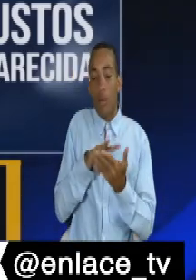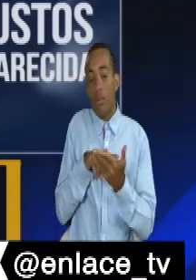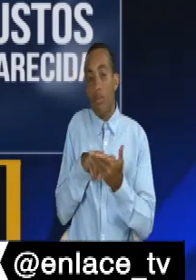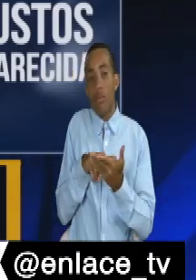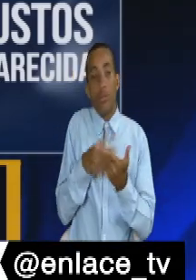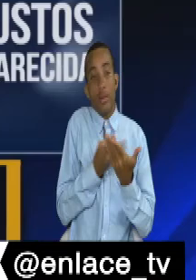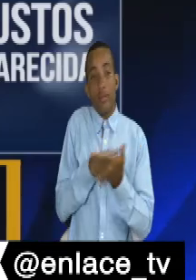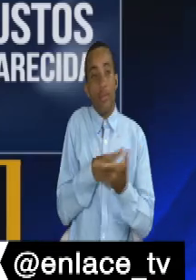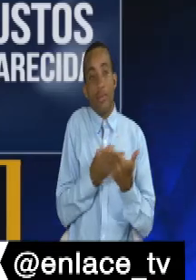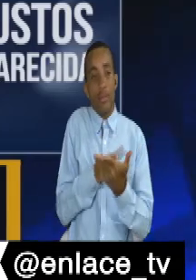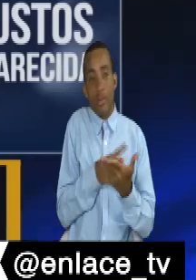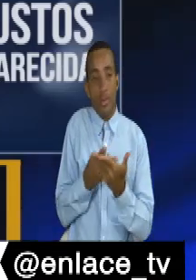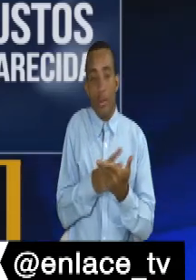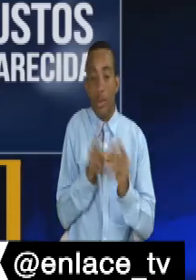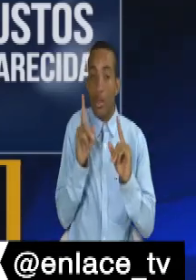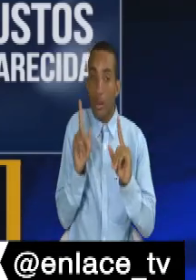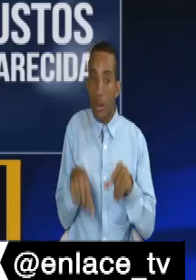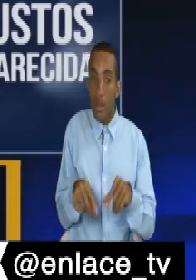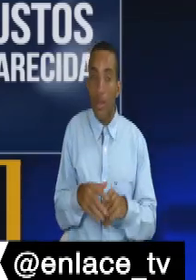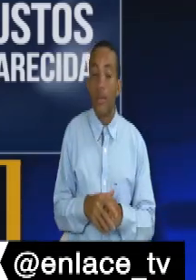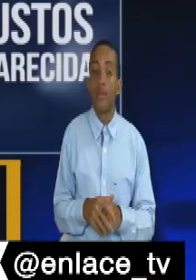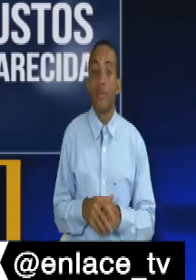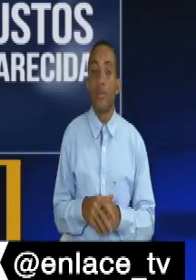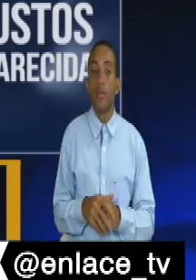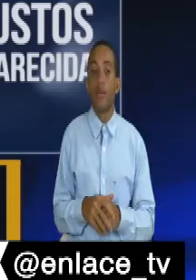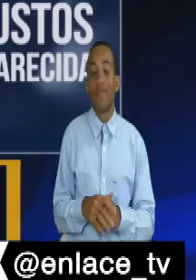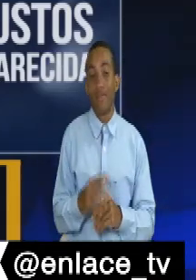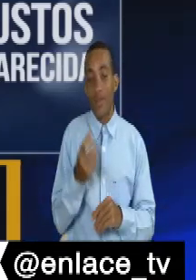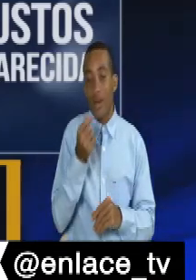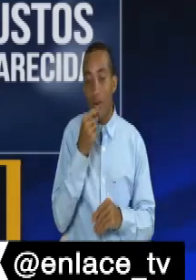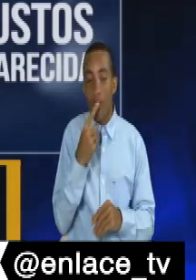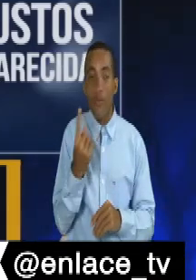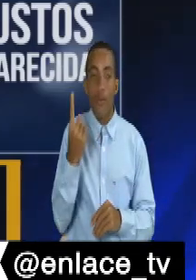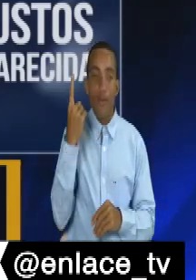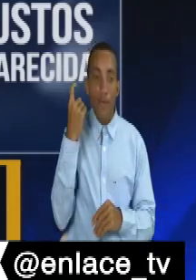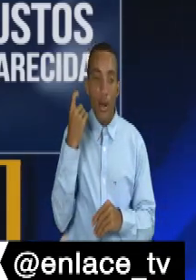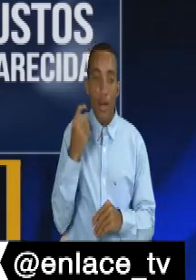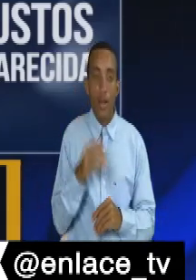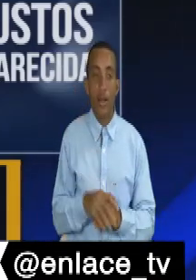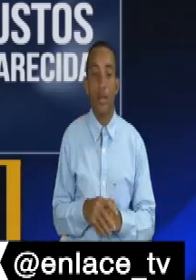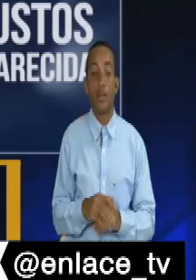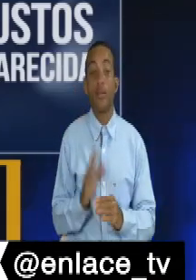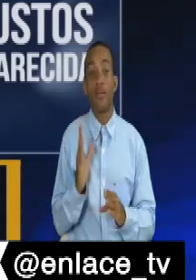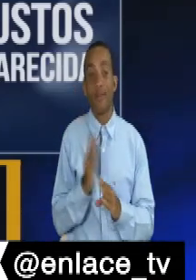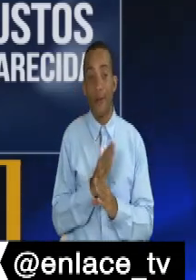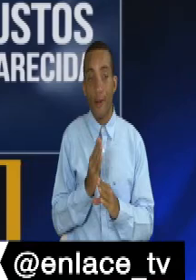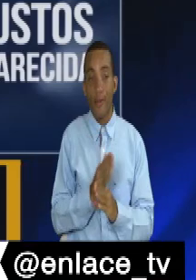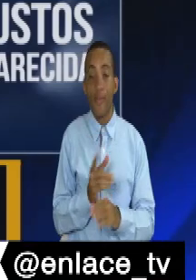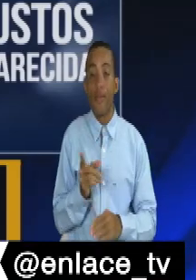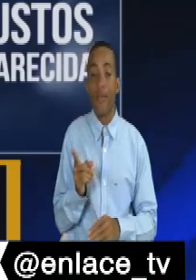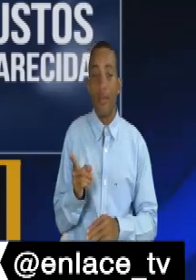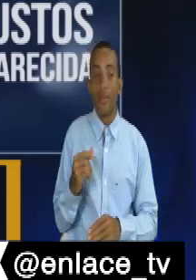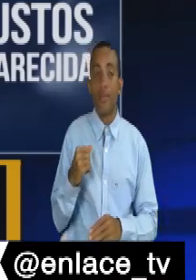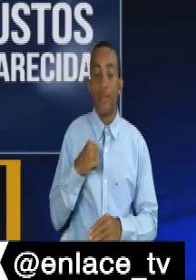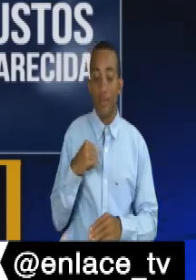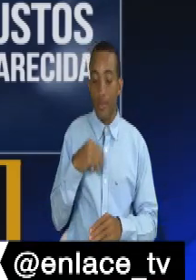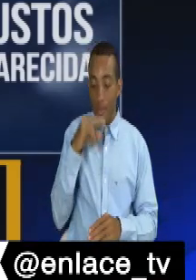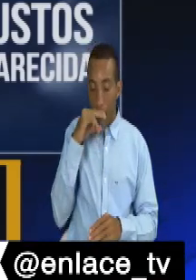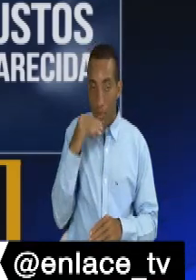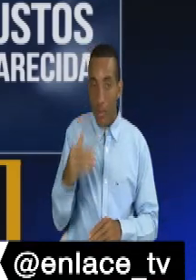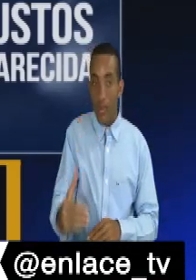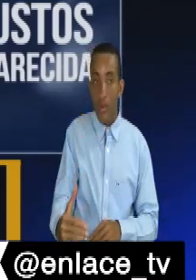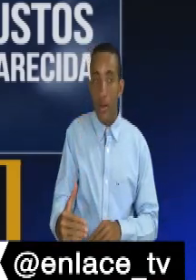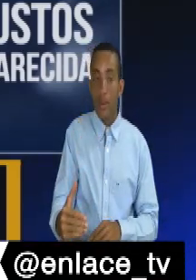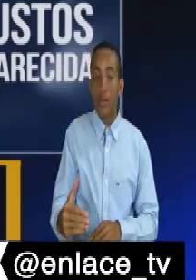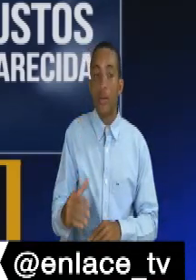Y neurológicamente ella, por la falta de medicamentos, ella y el problema que ella ha tenido desde niña, ella se le